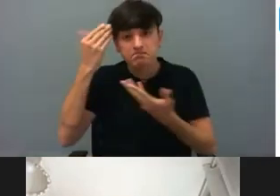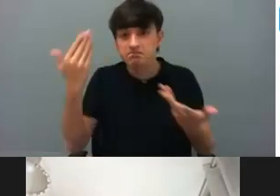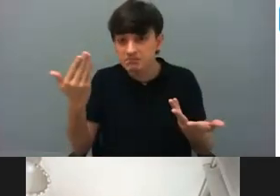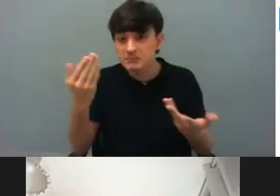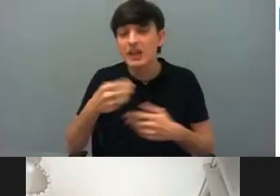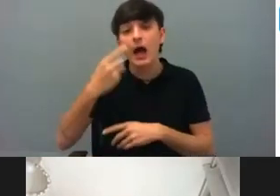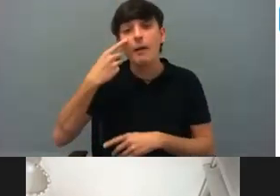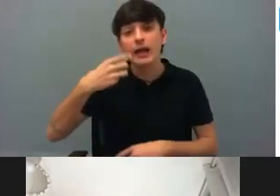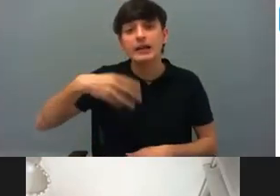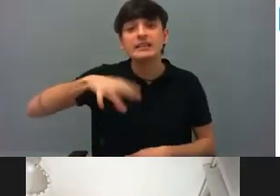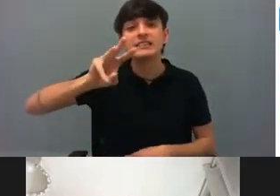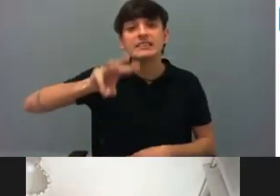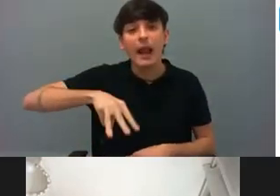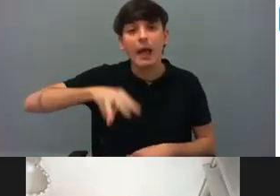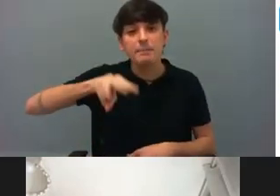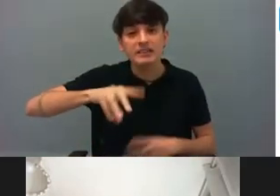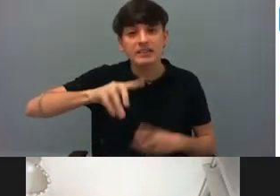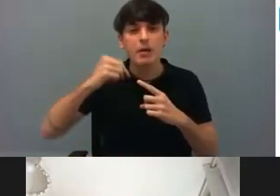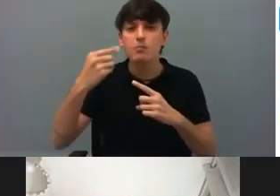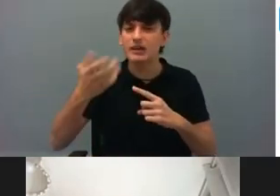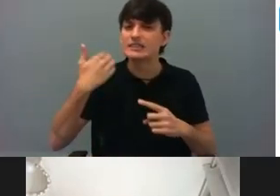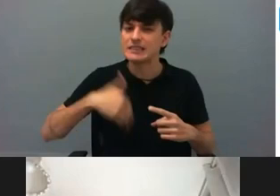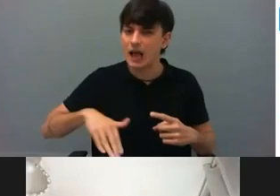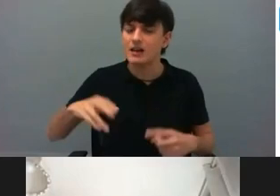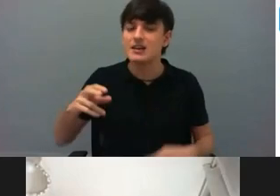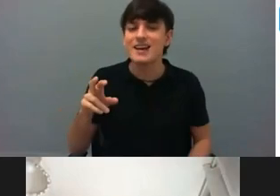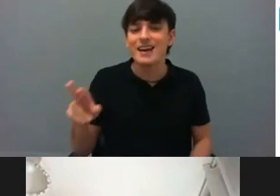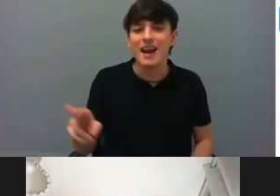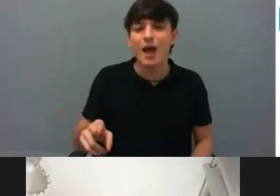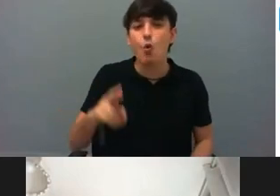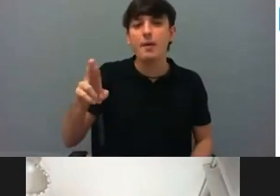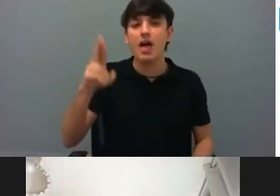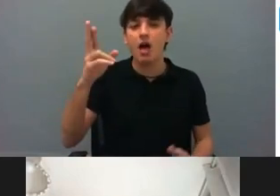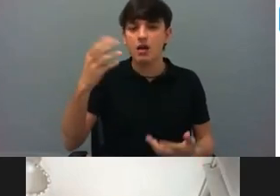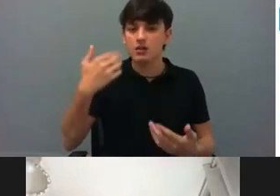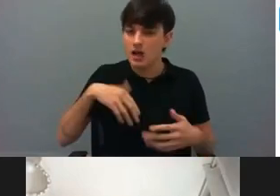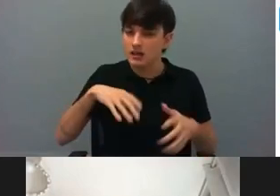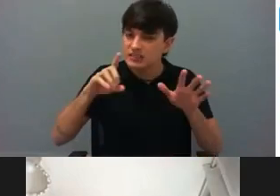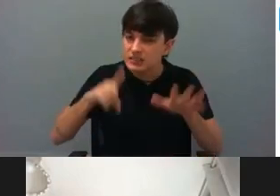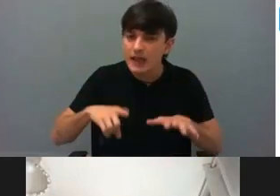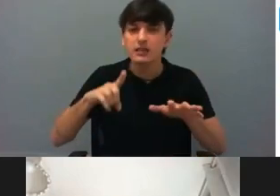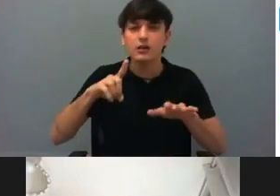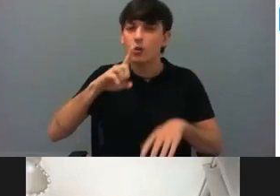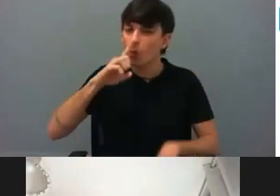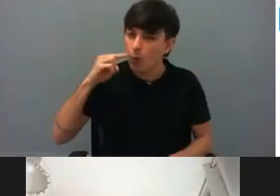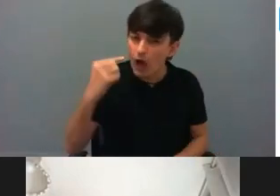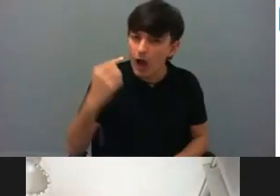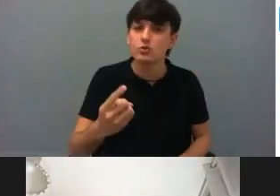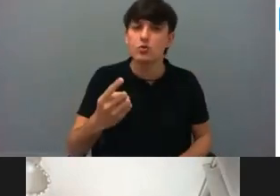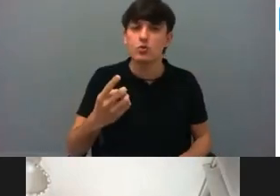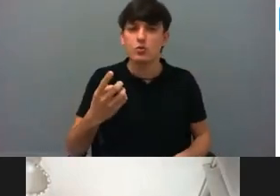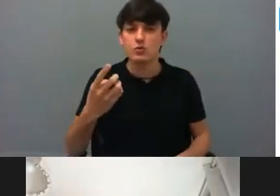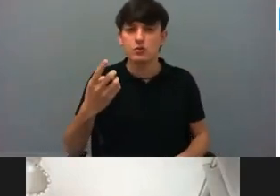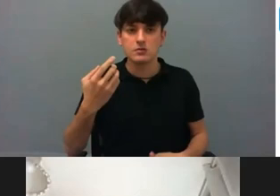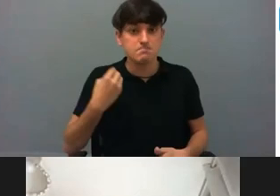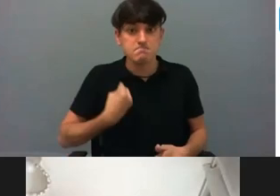3 meses, habrá recuperado, cuando pasen 6, cuando pase 1 año, y estamos en el